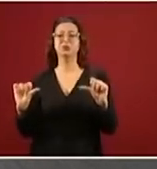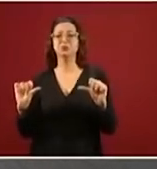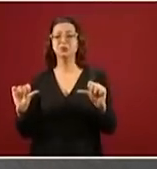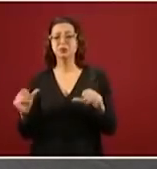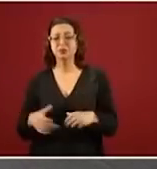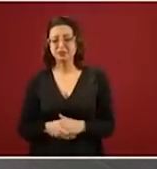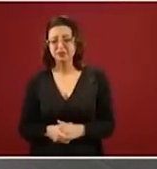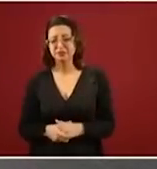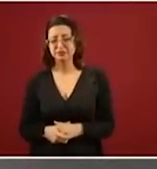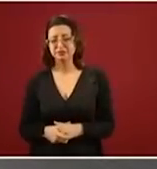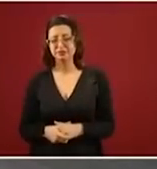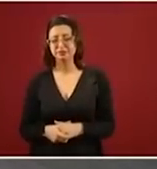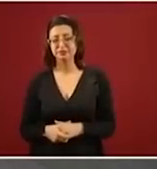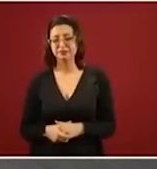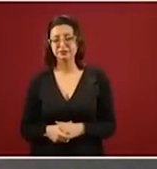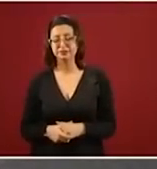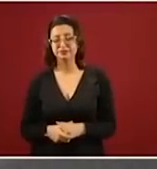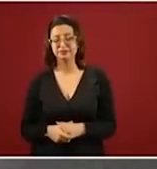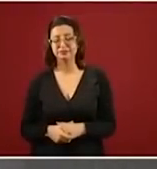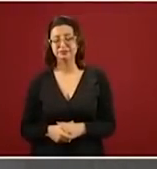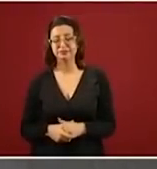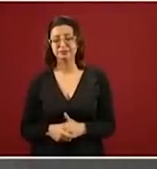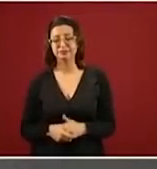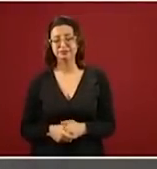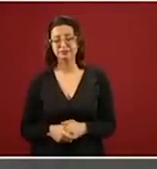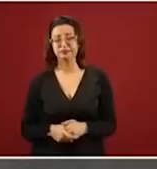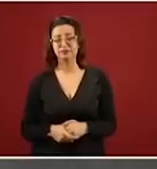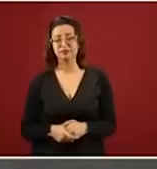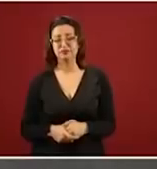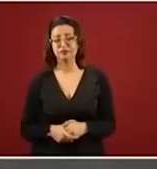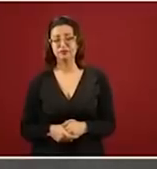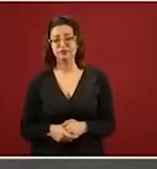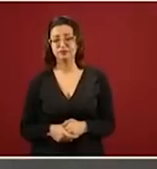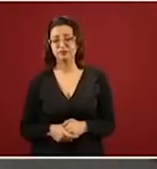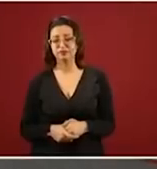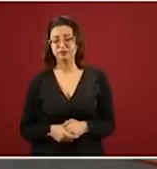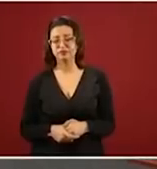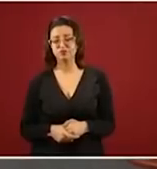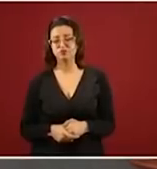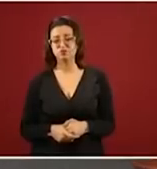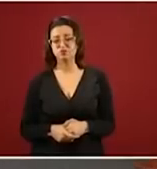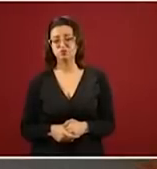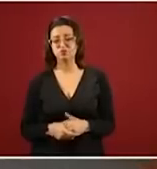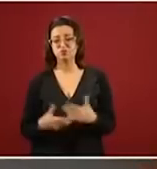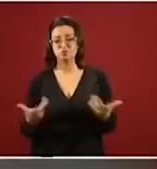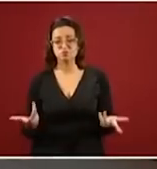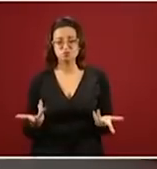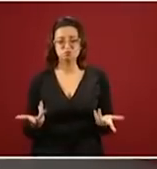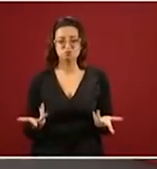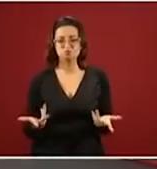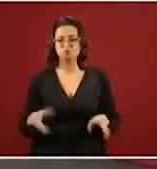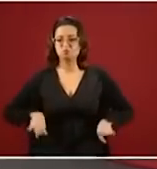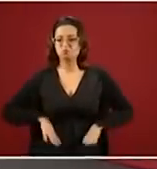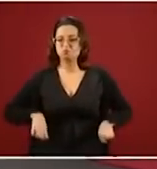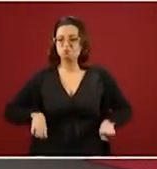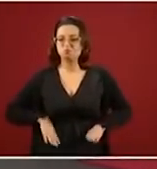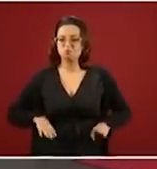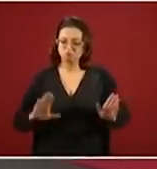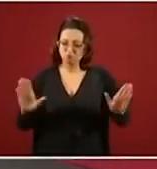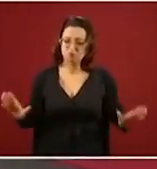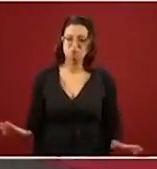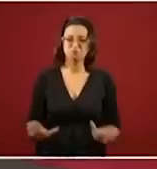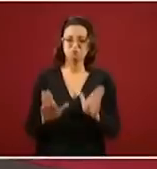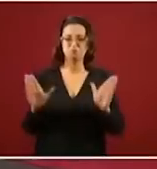era un modelo qué se fomentaba sobre todo de arriba